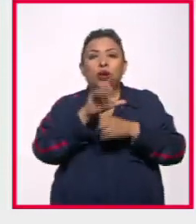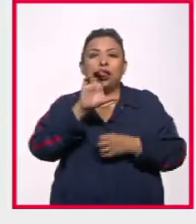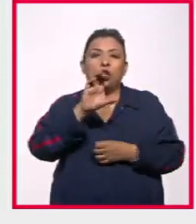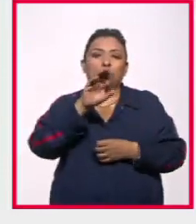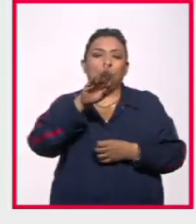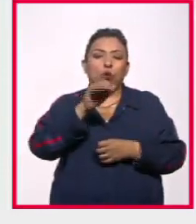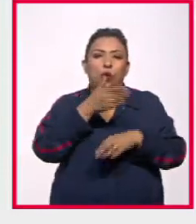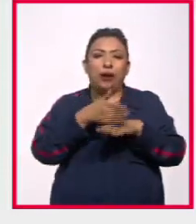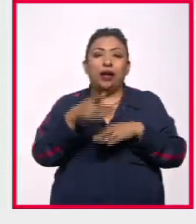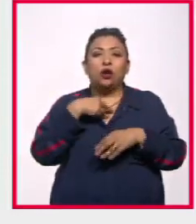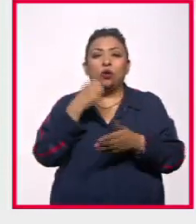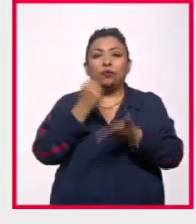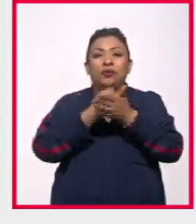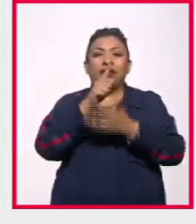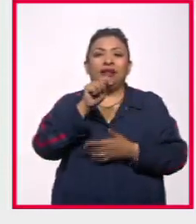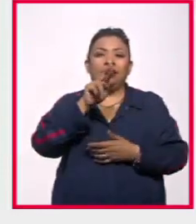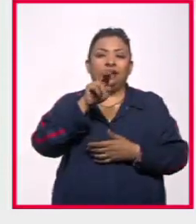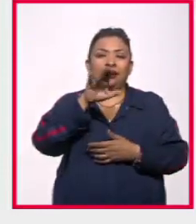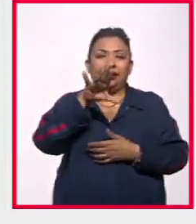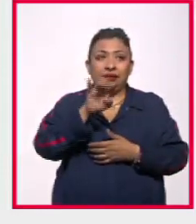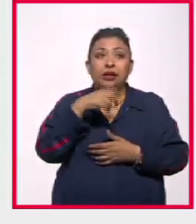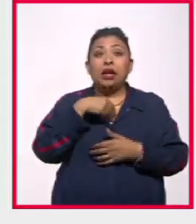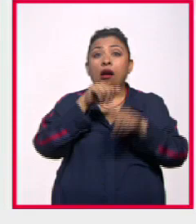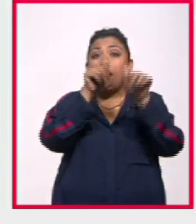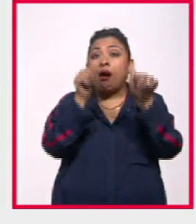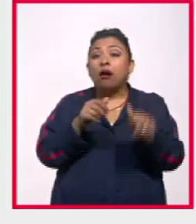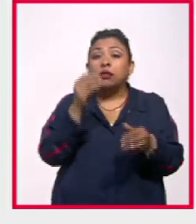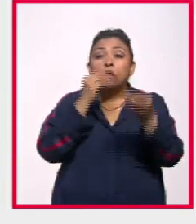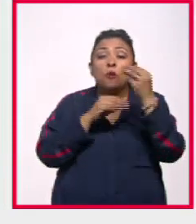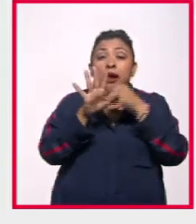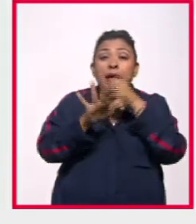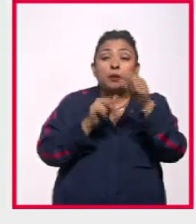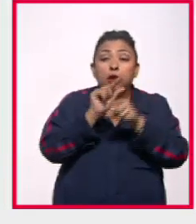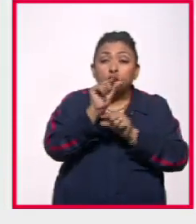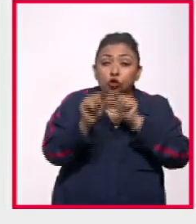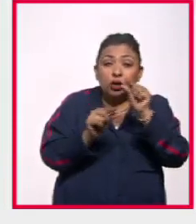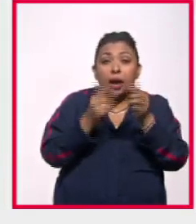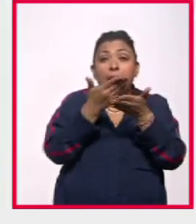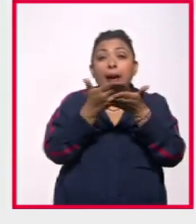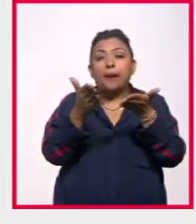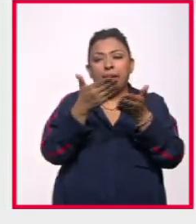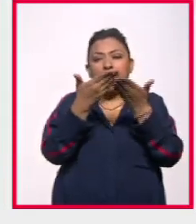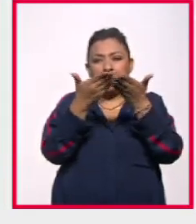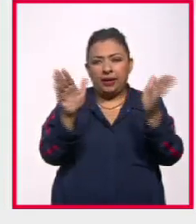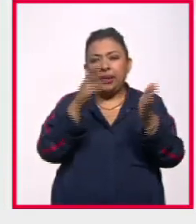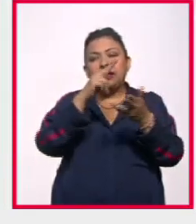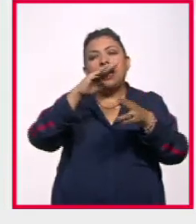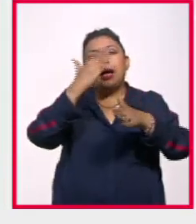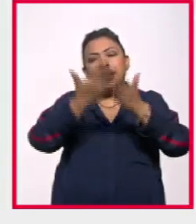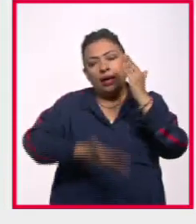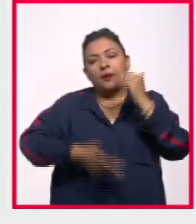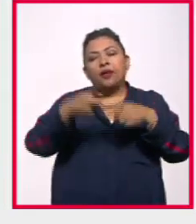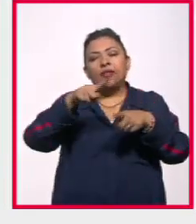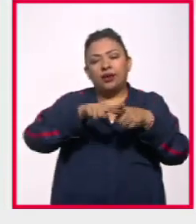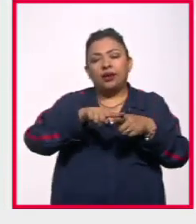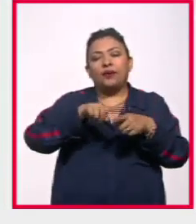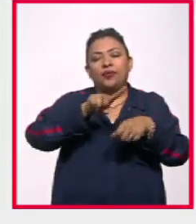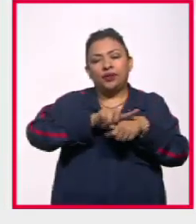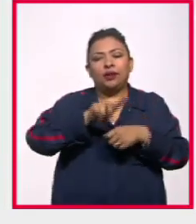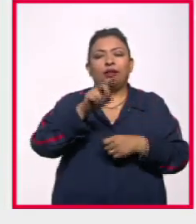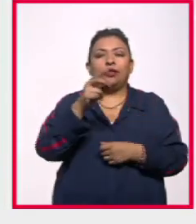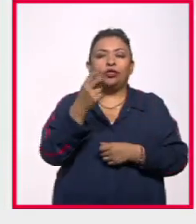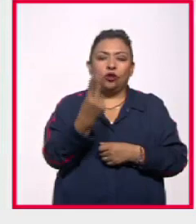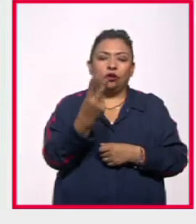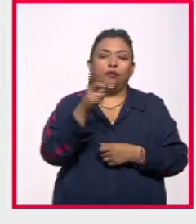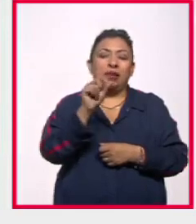Blanco y la editorial Trilce. El arte de comer insectos estará abierta hasta el 2 de febrero de 2020 en el antiguo Colegio de